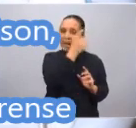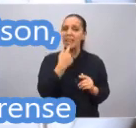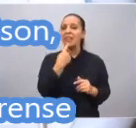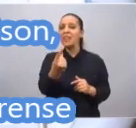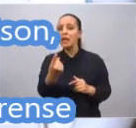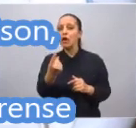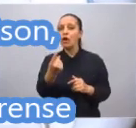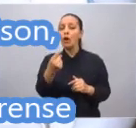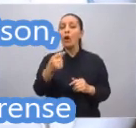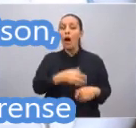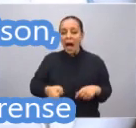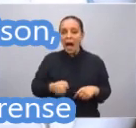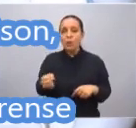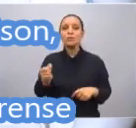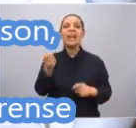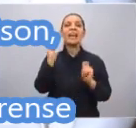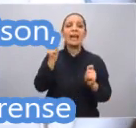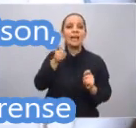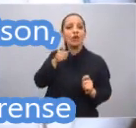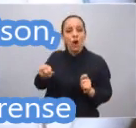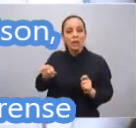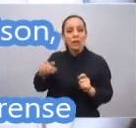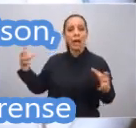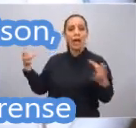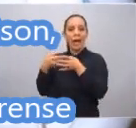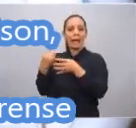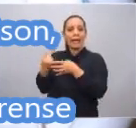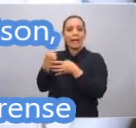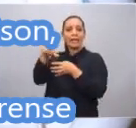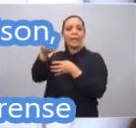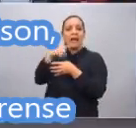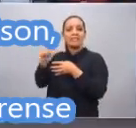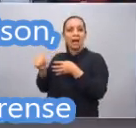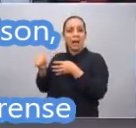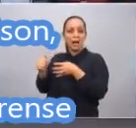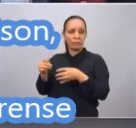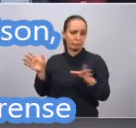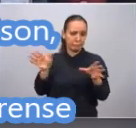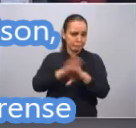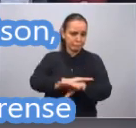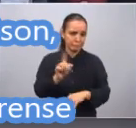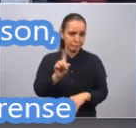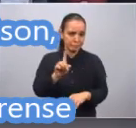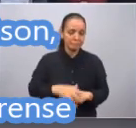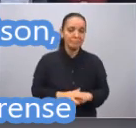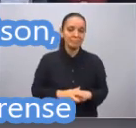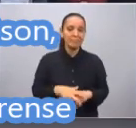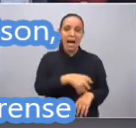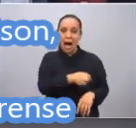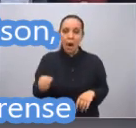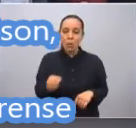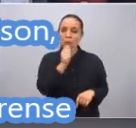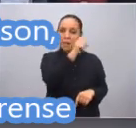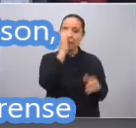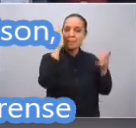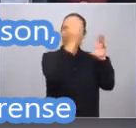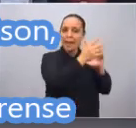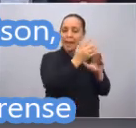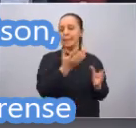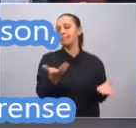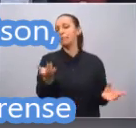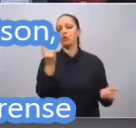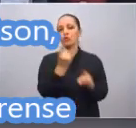la casta y lo que vemos es que el ajuste que hizo Milei, como siempre